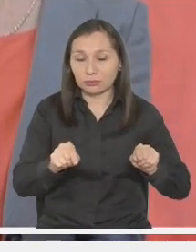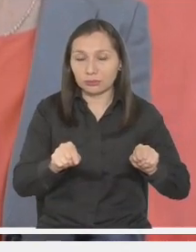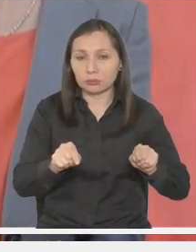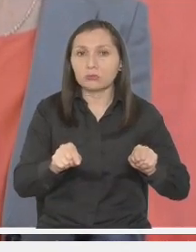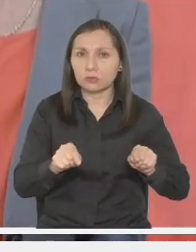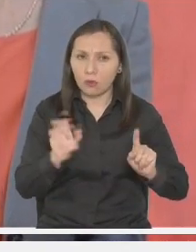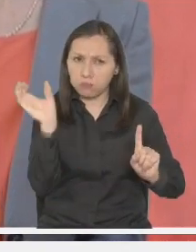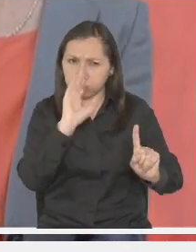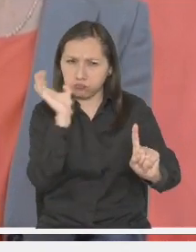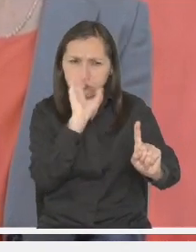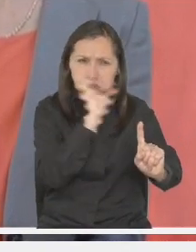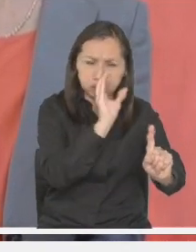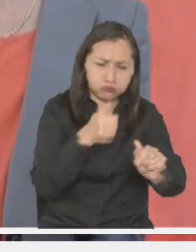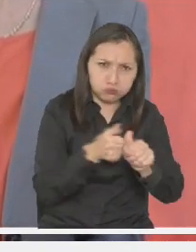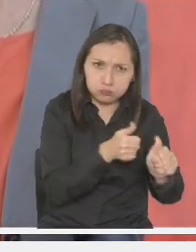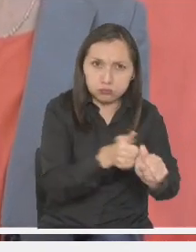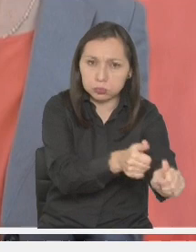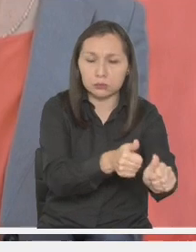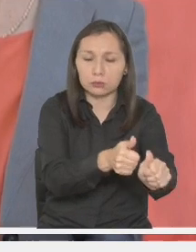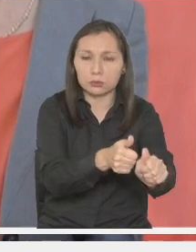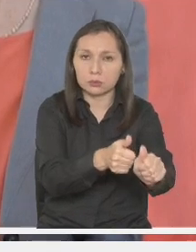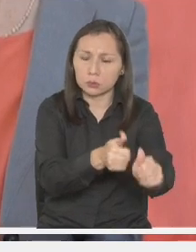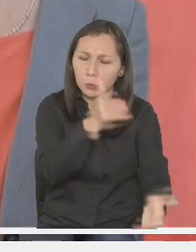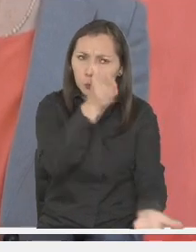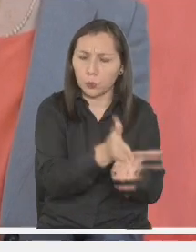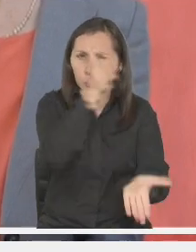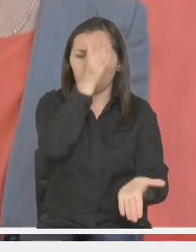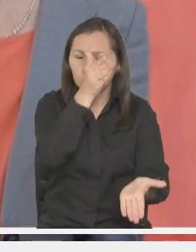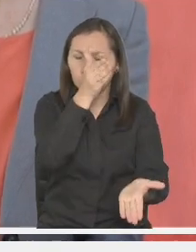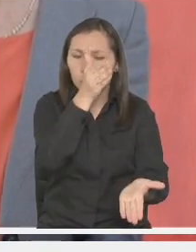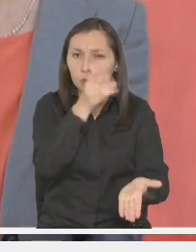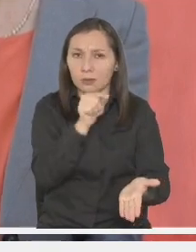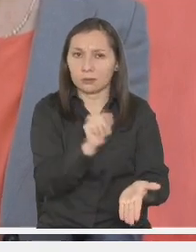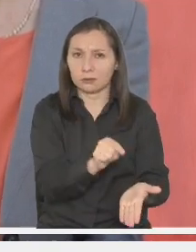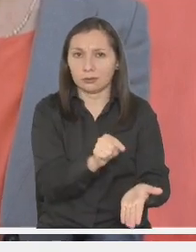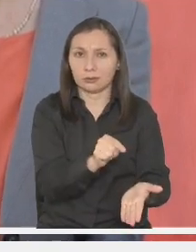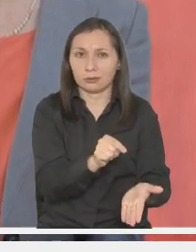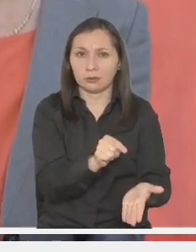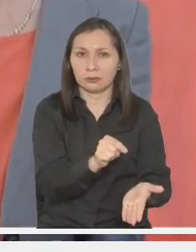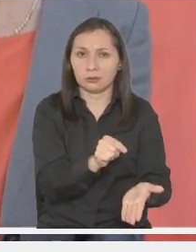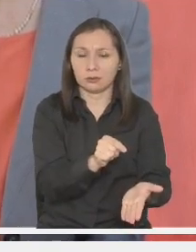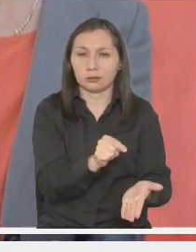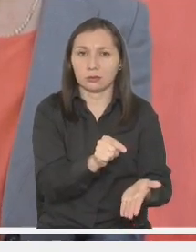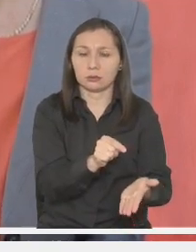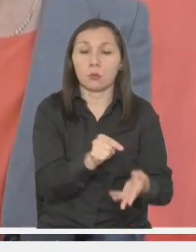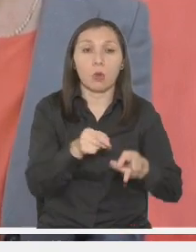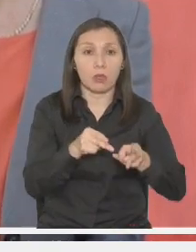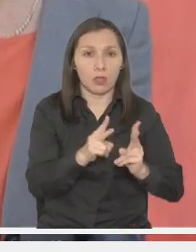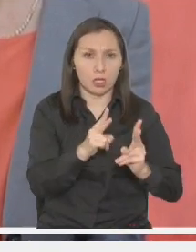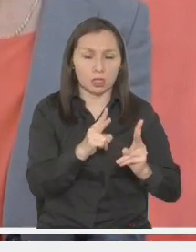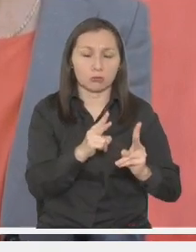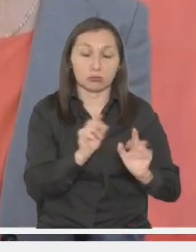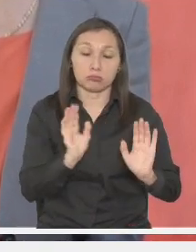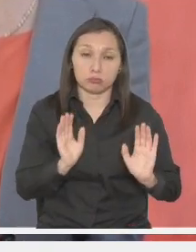van a ser perseguidos con inclemencia y con el derecho.